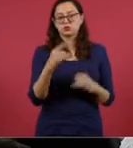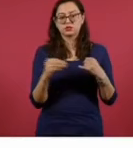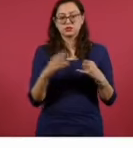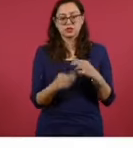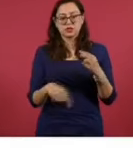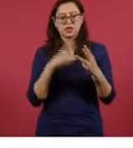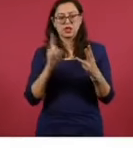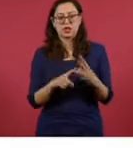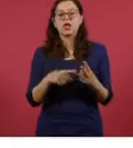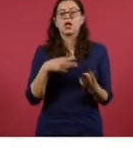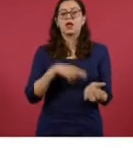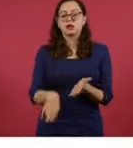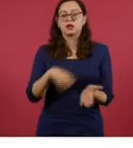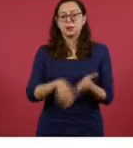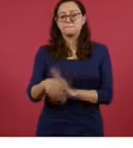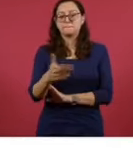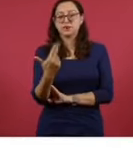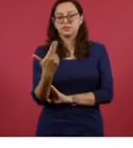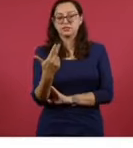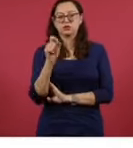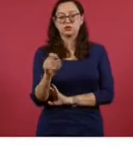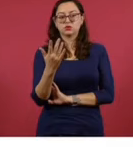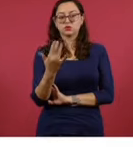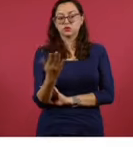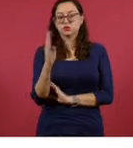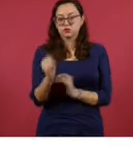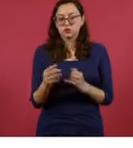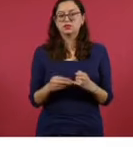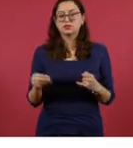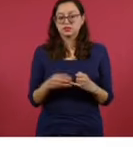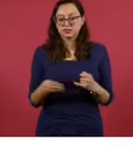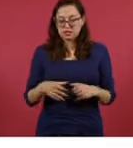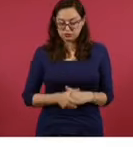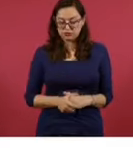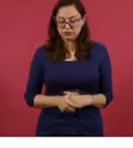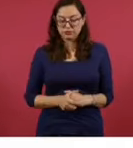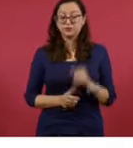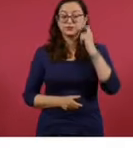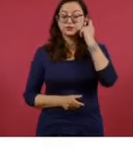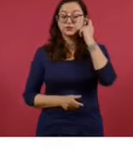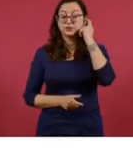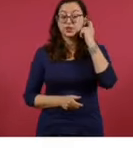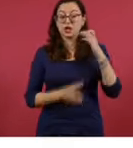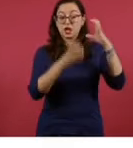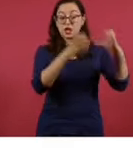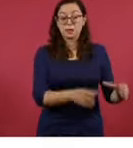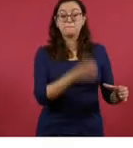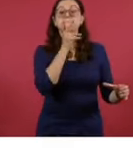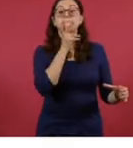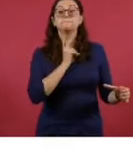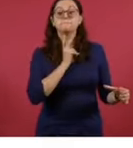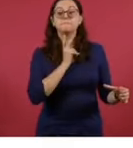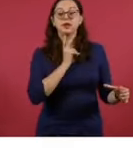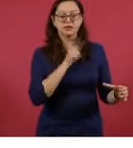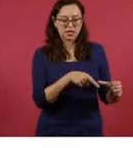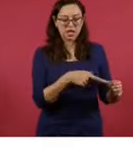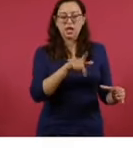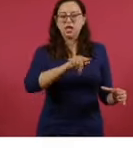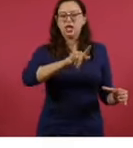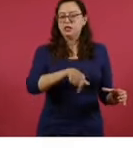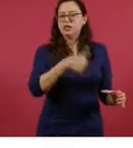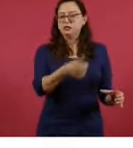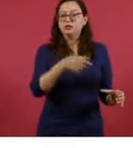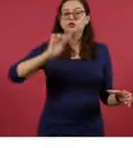en 25 pesos con 59 centavos, esto como promedios nacionales. Tenemos la mezcla mexicana de petróleo, en esta ocasión la reportamos en